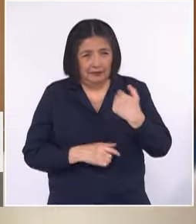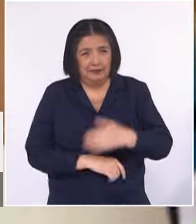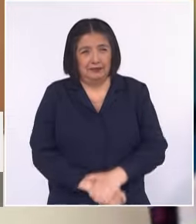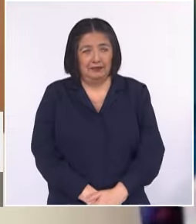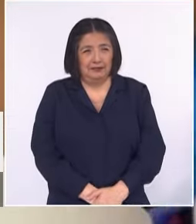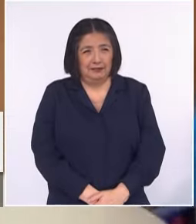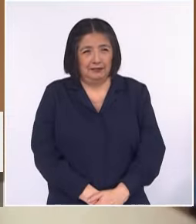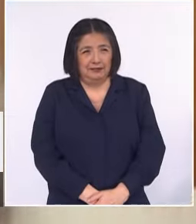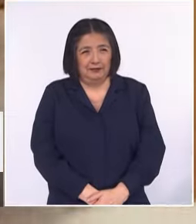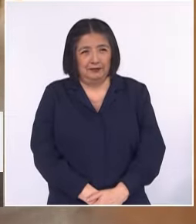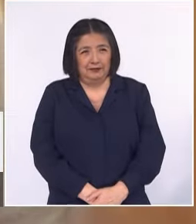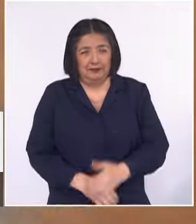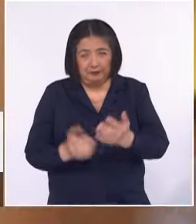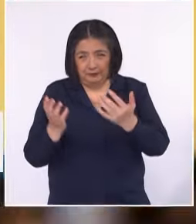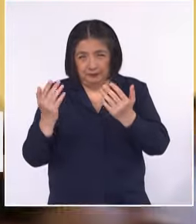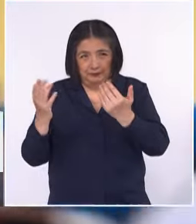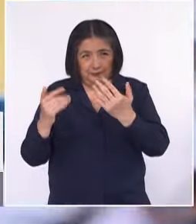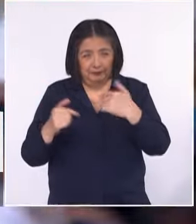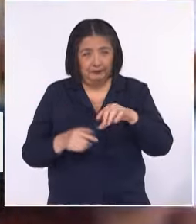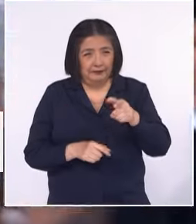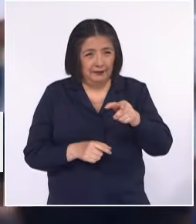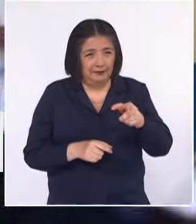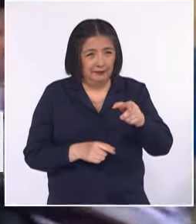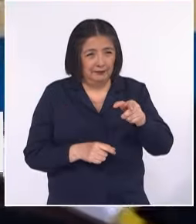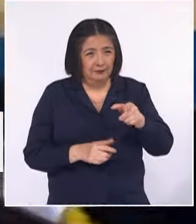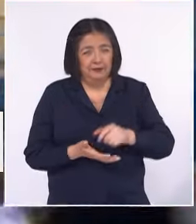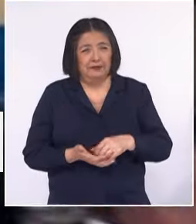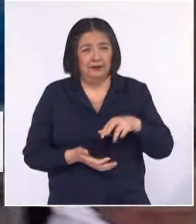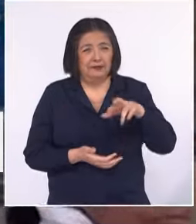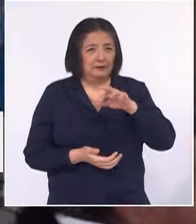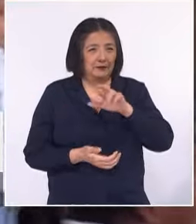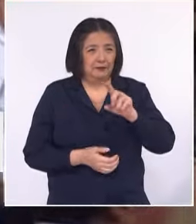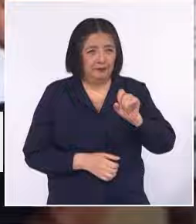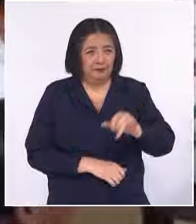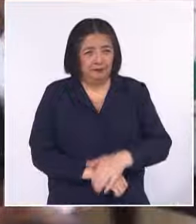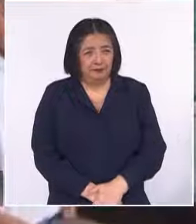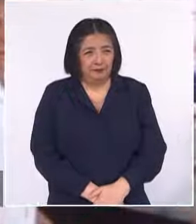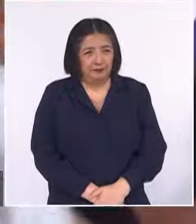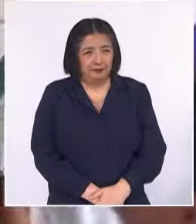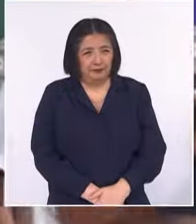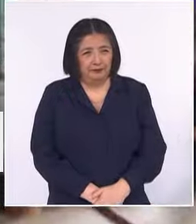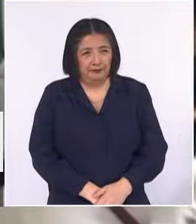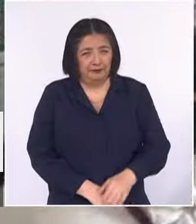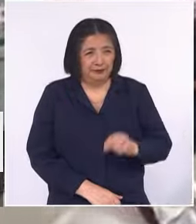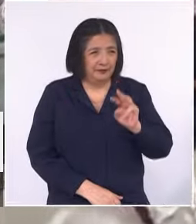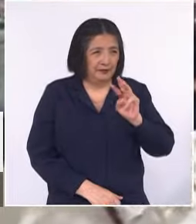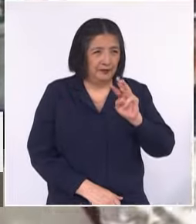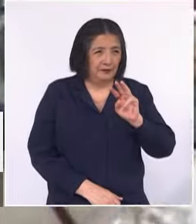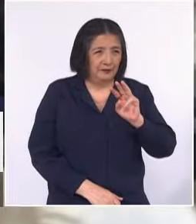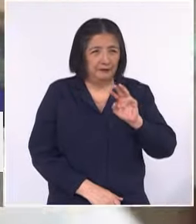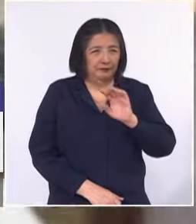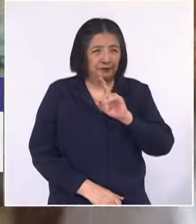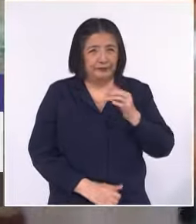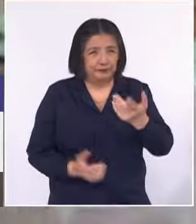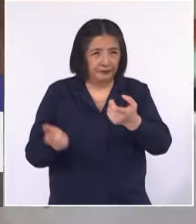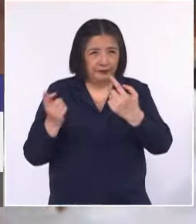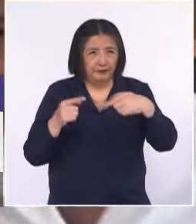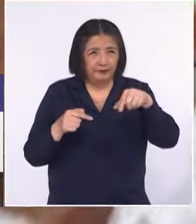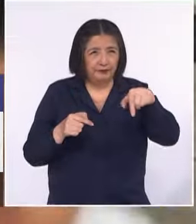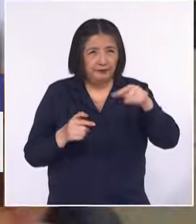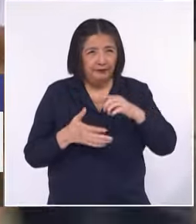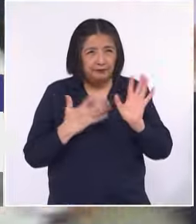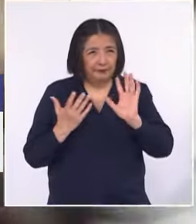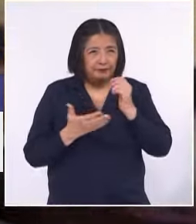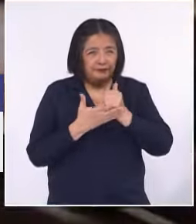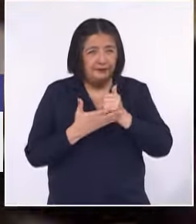de los que grabaron el video. Acá tenemos a Pari Torio, tenemos a Wicker, vengan por acá, ellos han ayudado